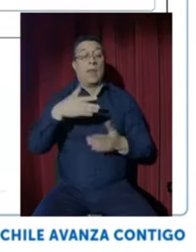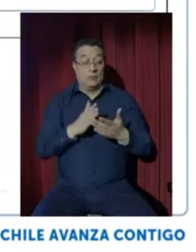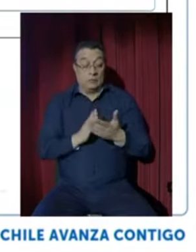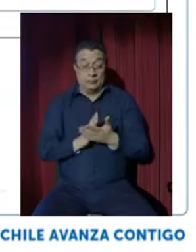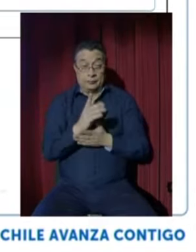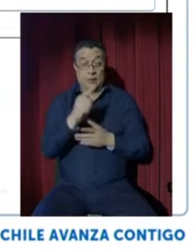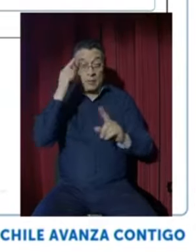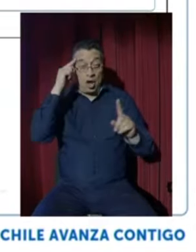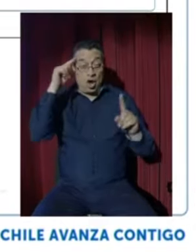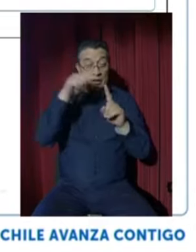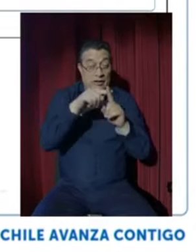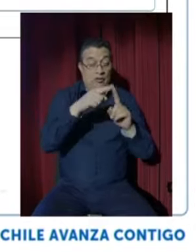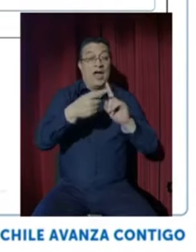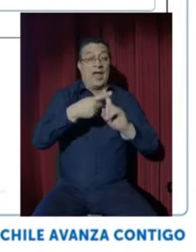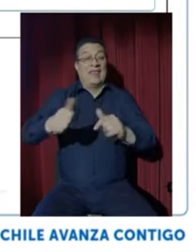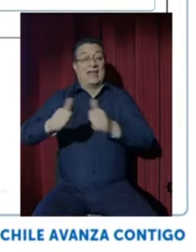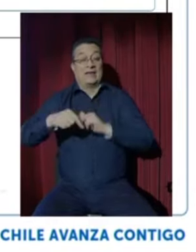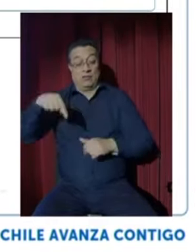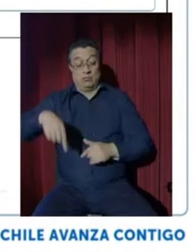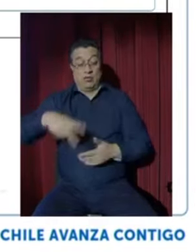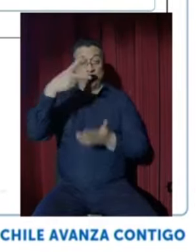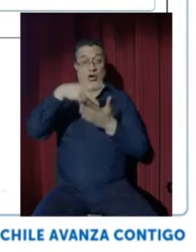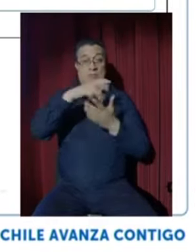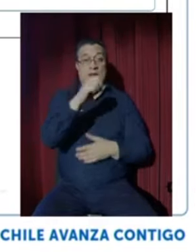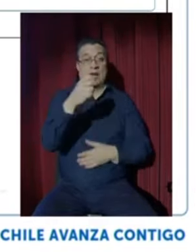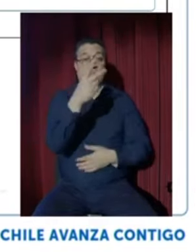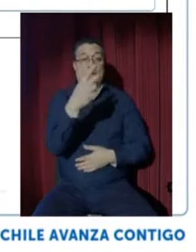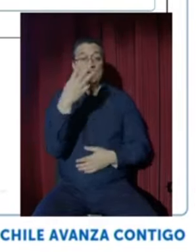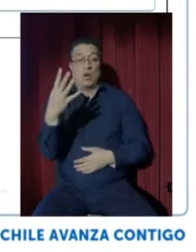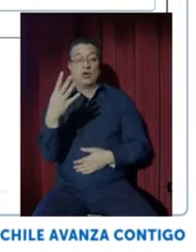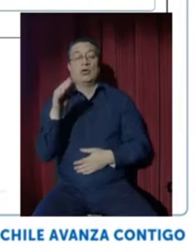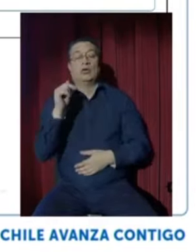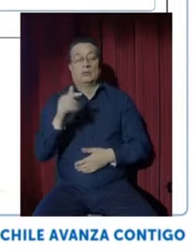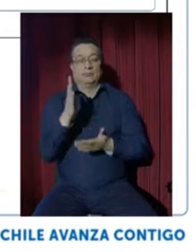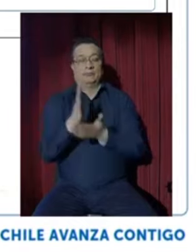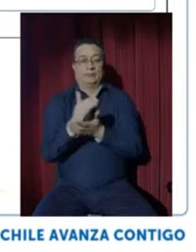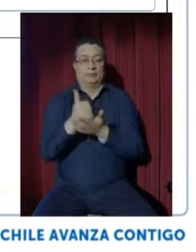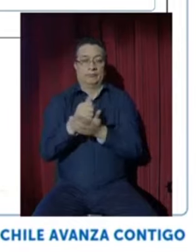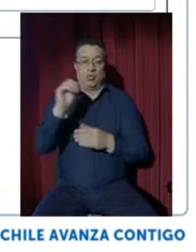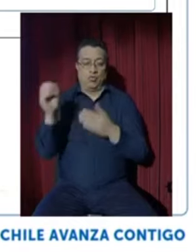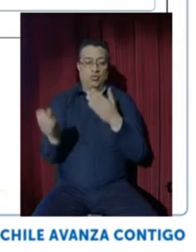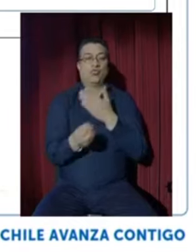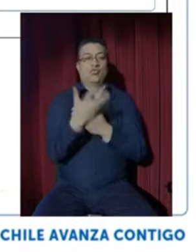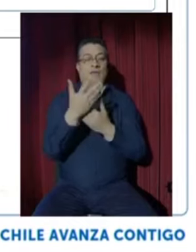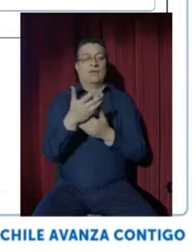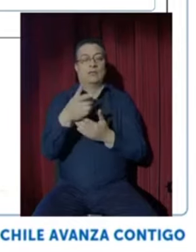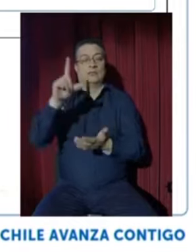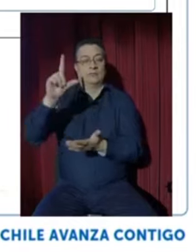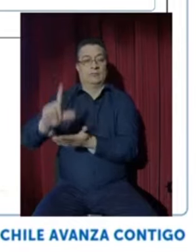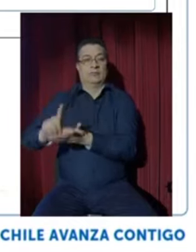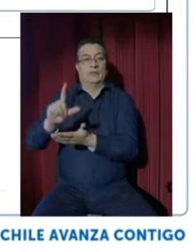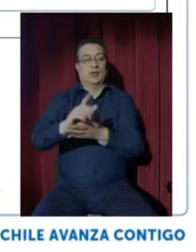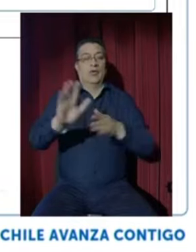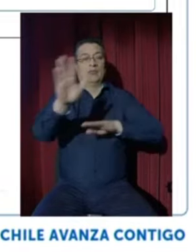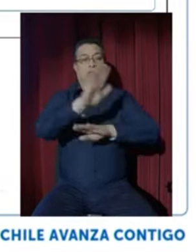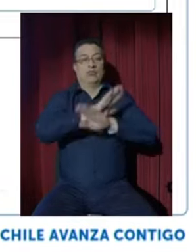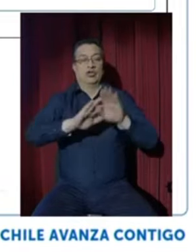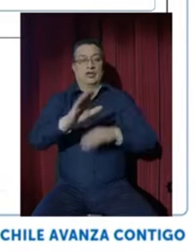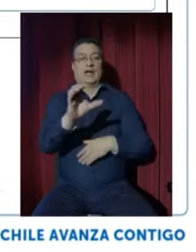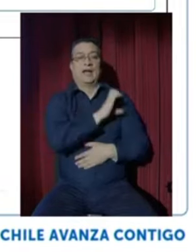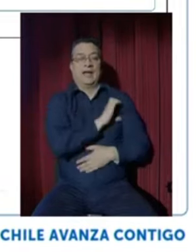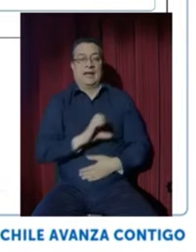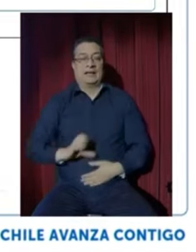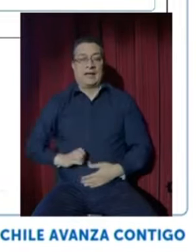objetivo y desafíos para este 2024 es la creación de nuevas áreas protegidas por el